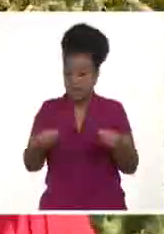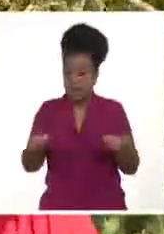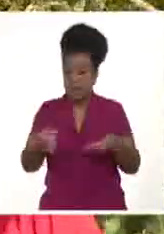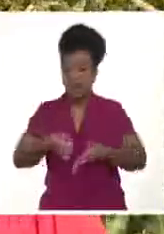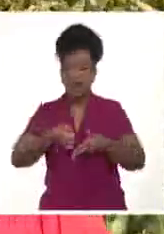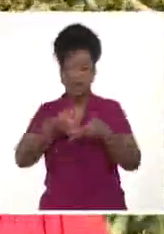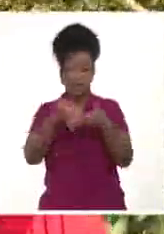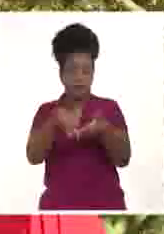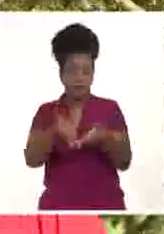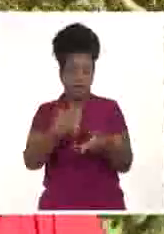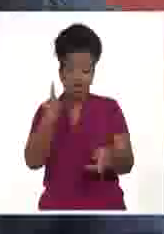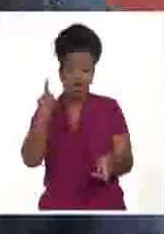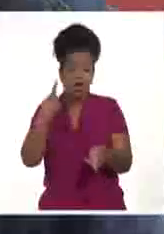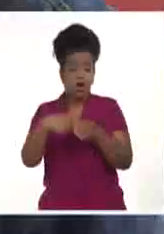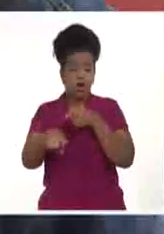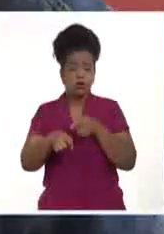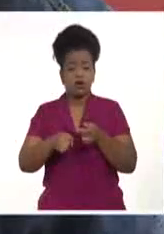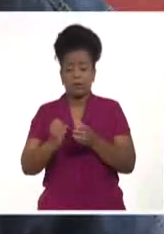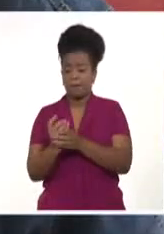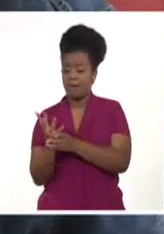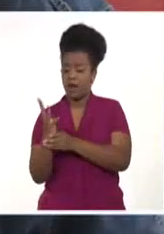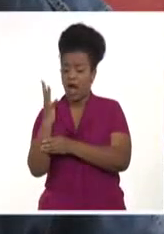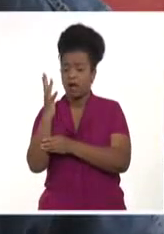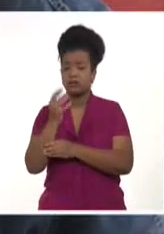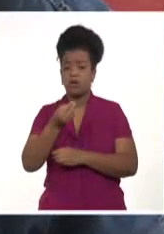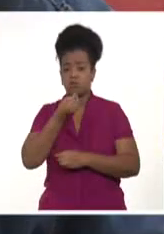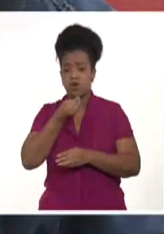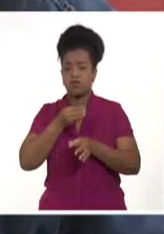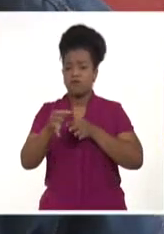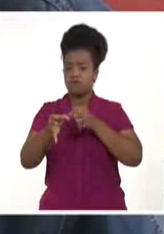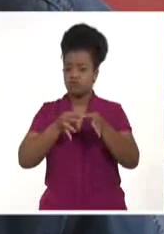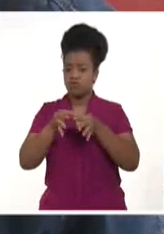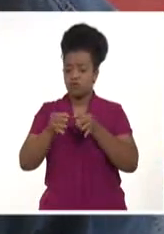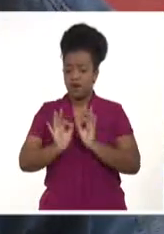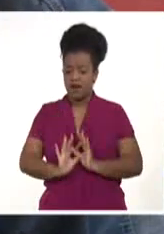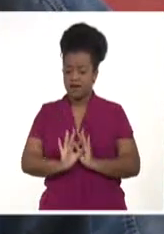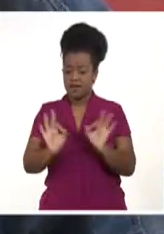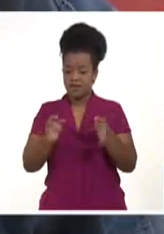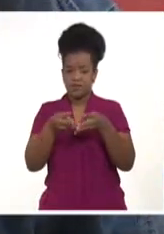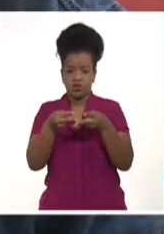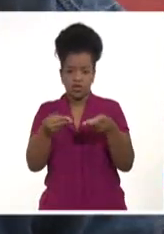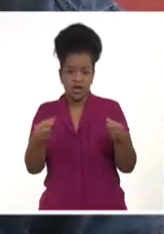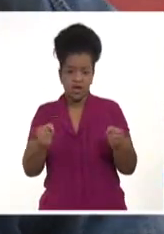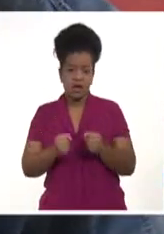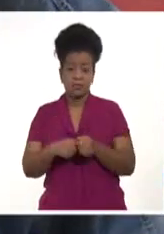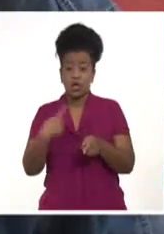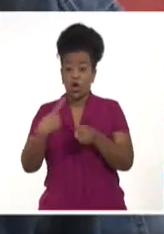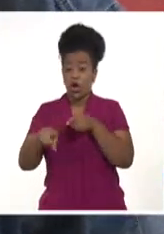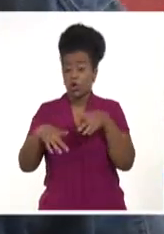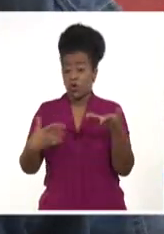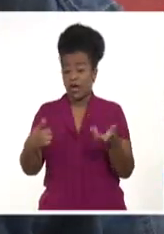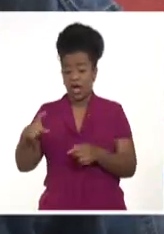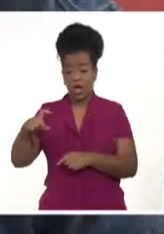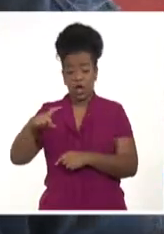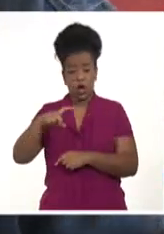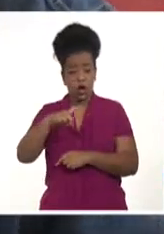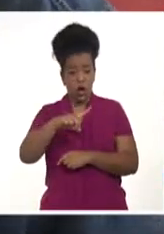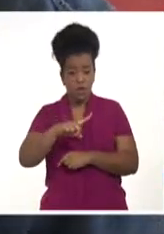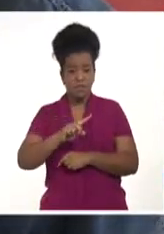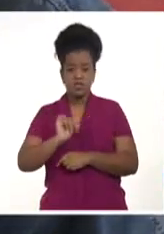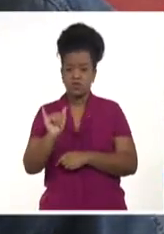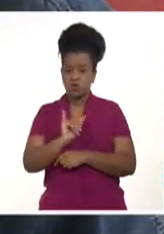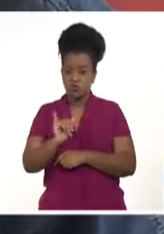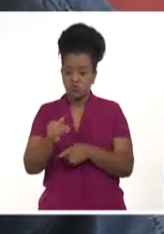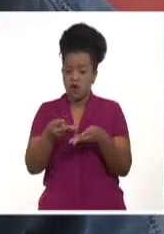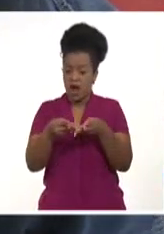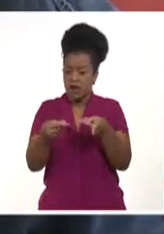el NIN y otras plantas. Tenemos una lombricultura donde trabajamos el humo de lombriz, hacemos compost, hemos aplicado la